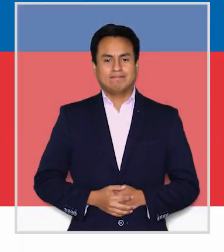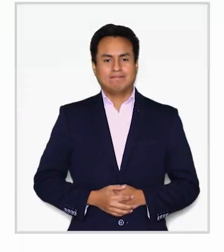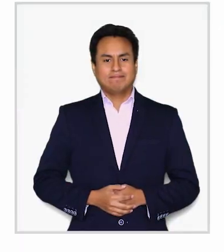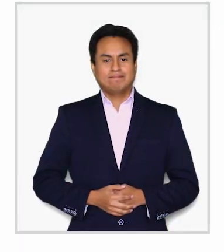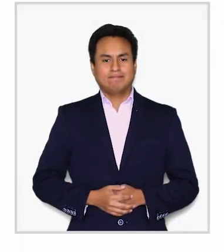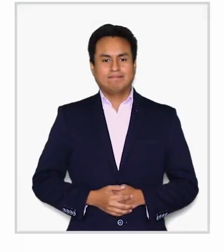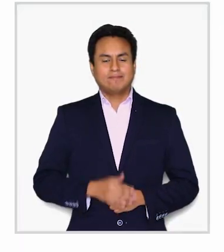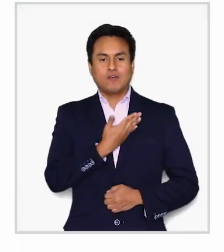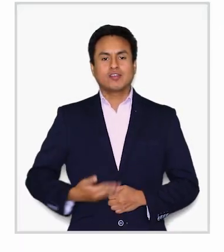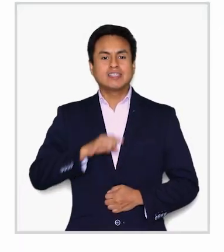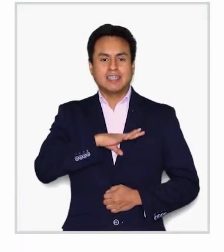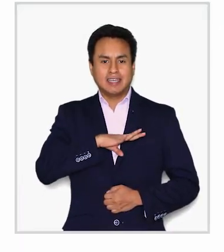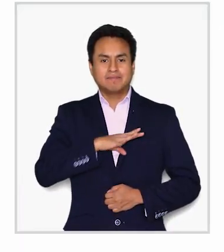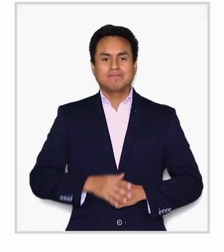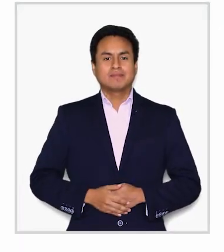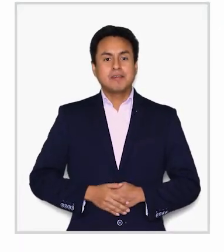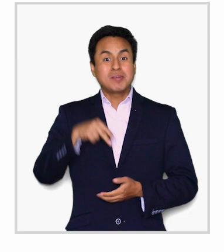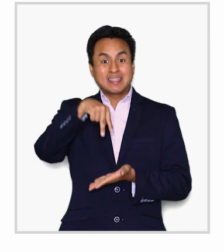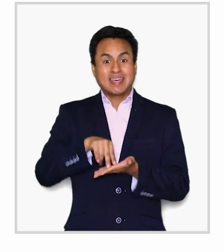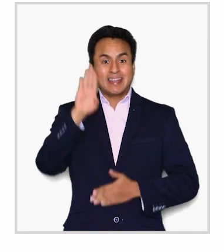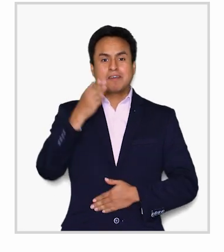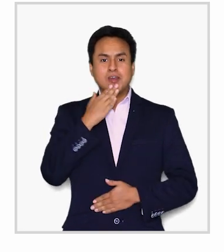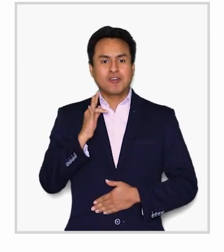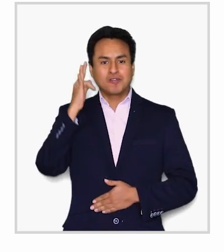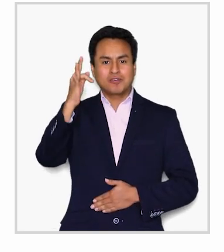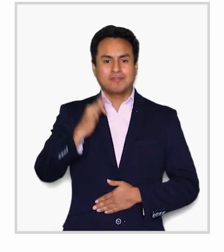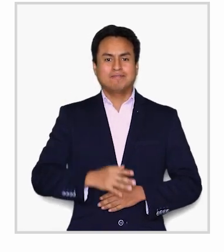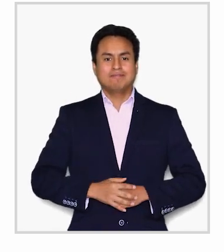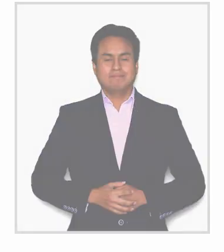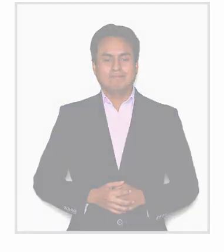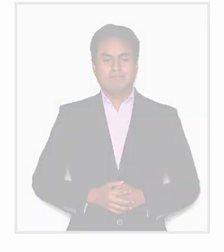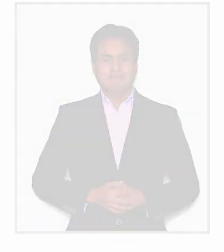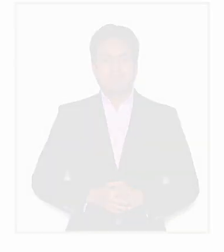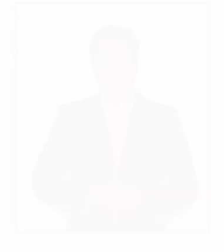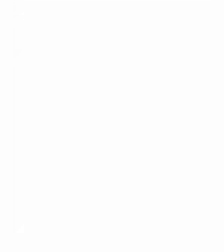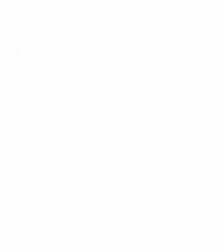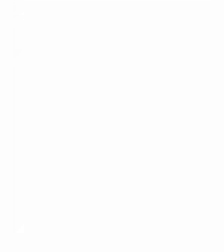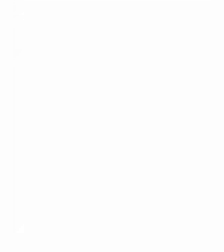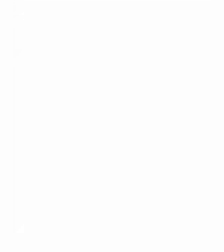Gobierno de Chile. Presentes por un mejor futuro.